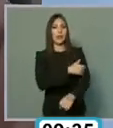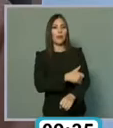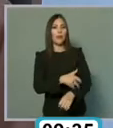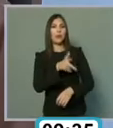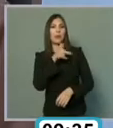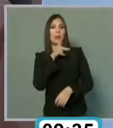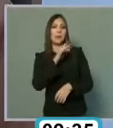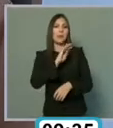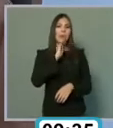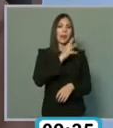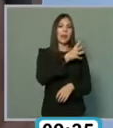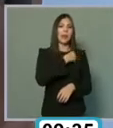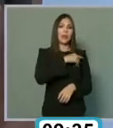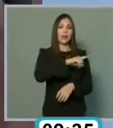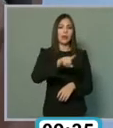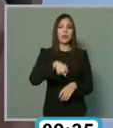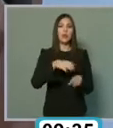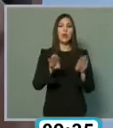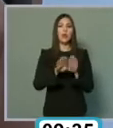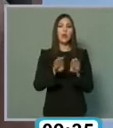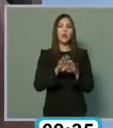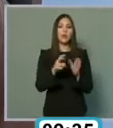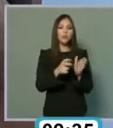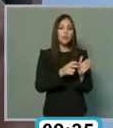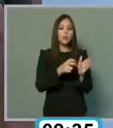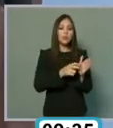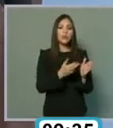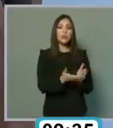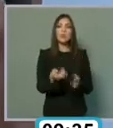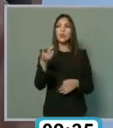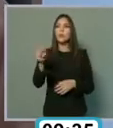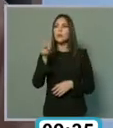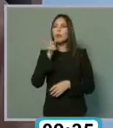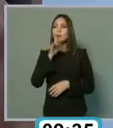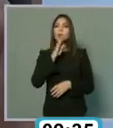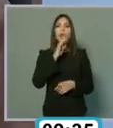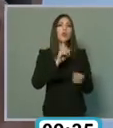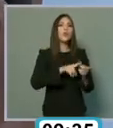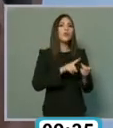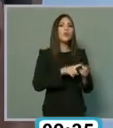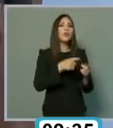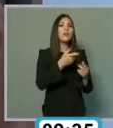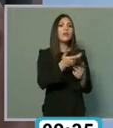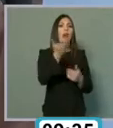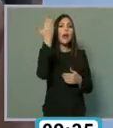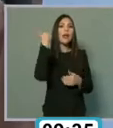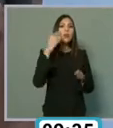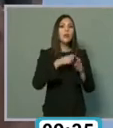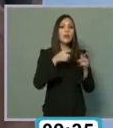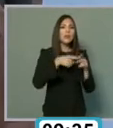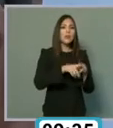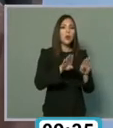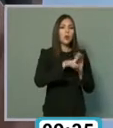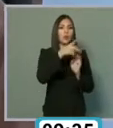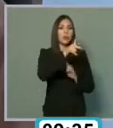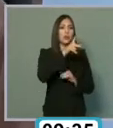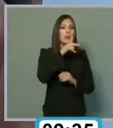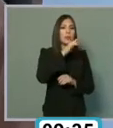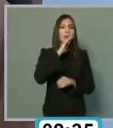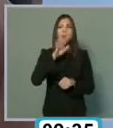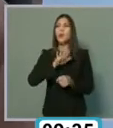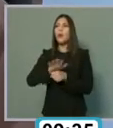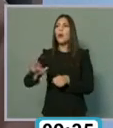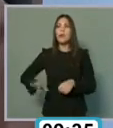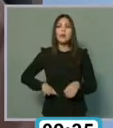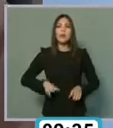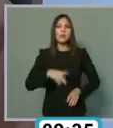es la fase de crianza, ¿no? De dónde vienen los papás, ¿no? Cómo se comportan ellos, o sea, es muy importante. El